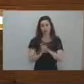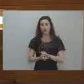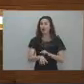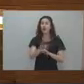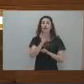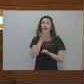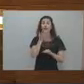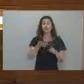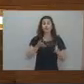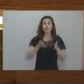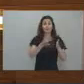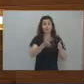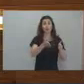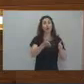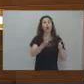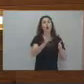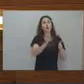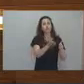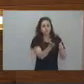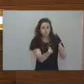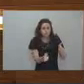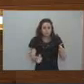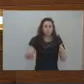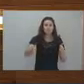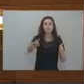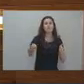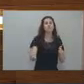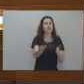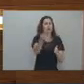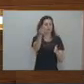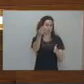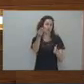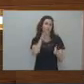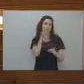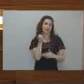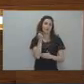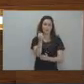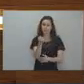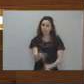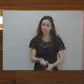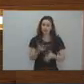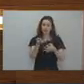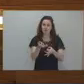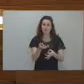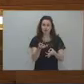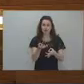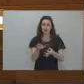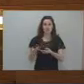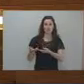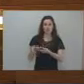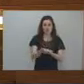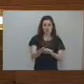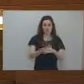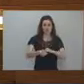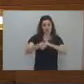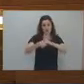en el mismo rumbo o aprovechar esa oleada de cambio para mejorar las cosas con el respaldo de quienes siempre tendremos tendida la mano al